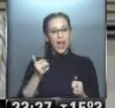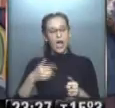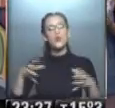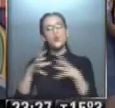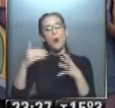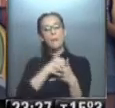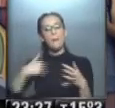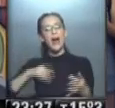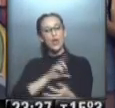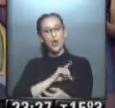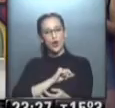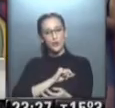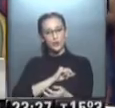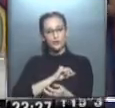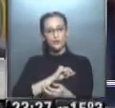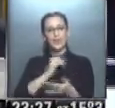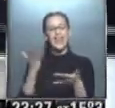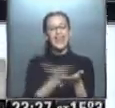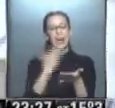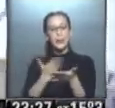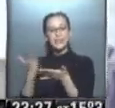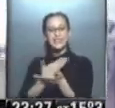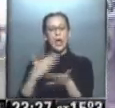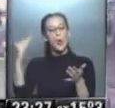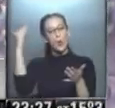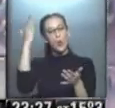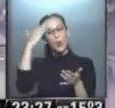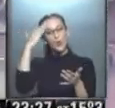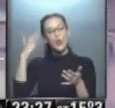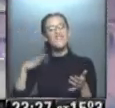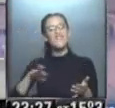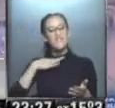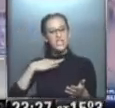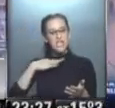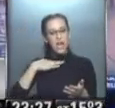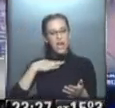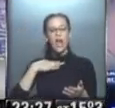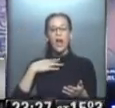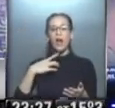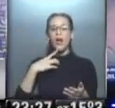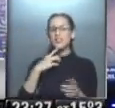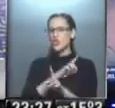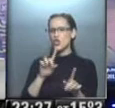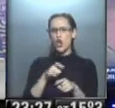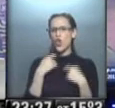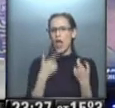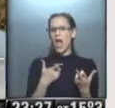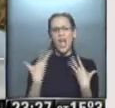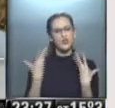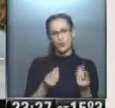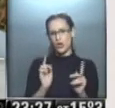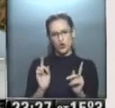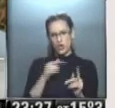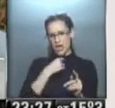Dolor. La revista de cultura villera, La Garganta Poderosa, se negó a recibir un premio de manos de Jorge Fontevecchia